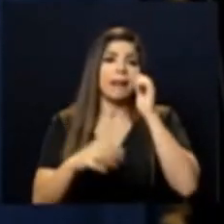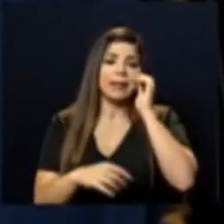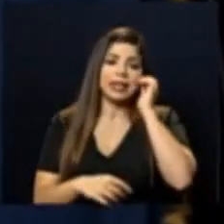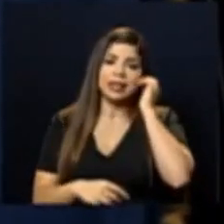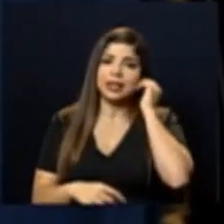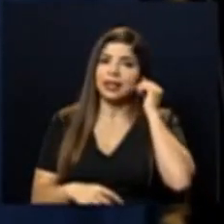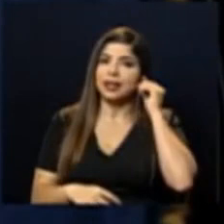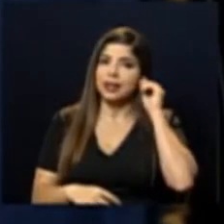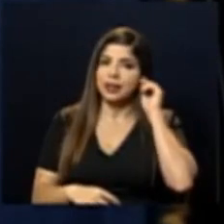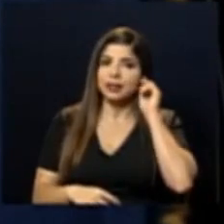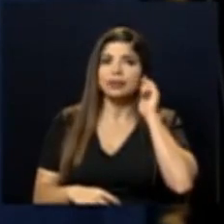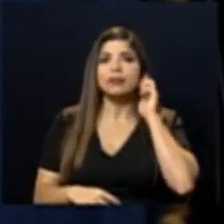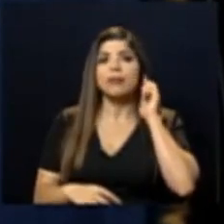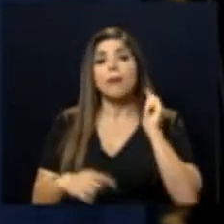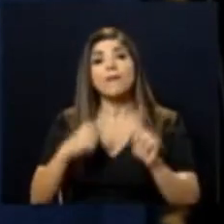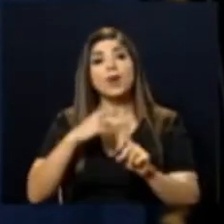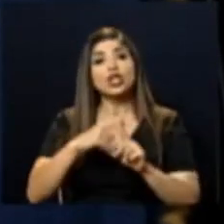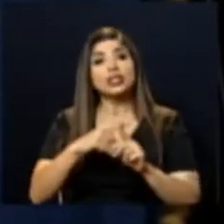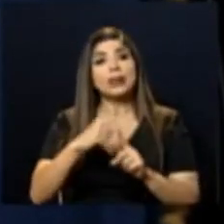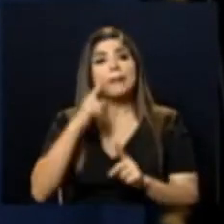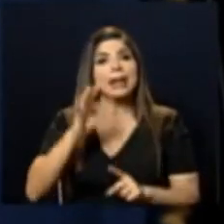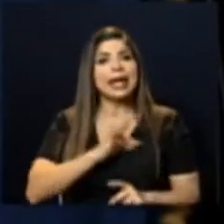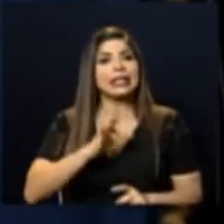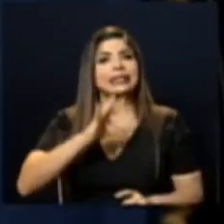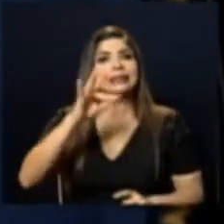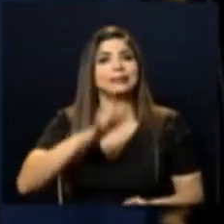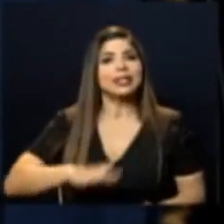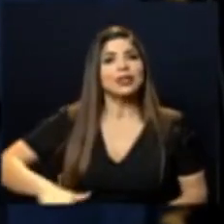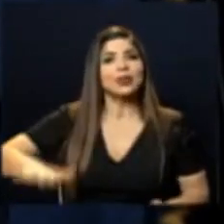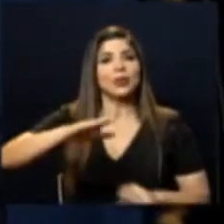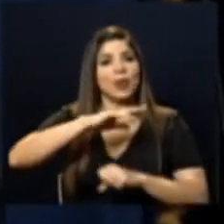para el espíritu nacional.